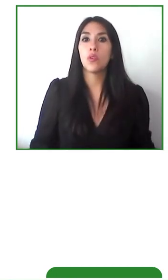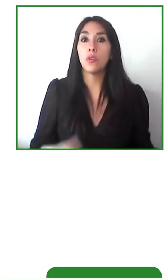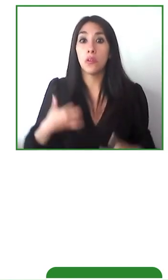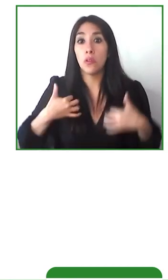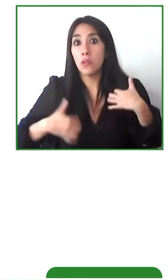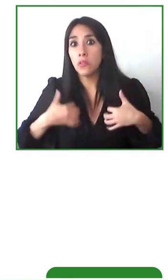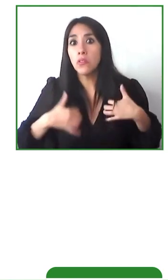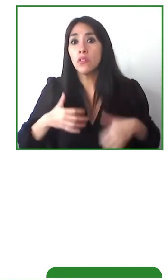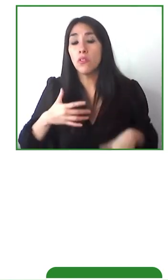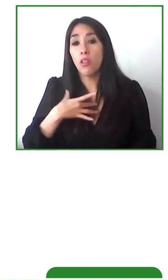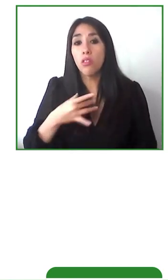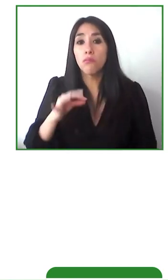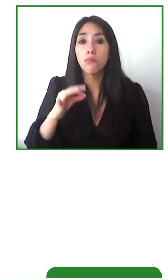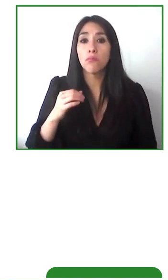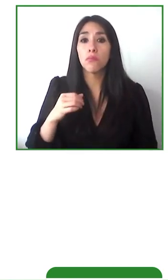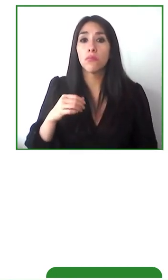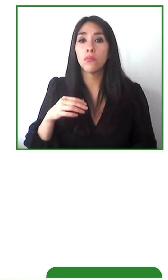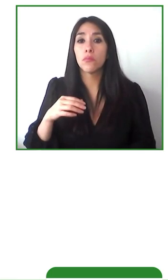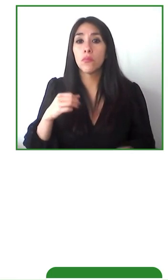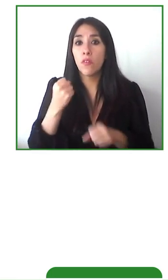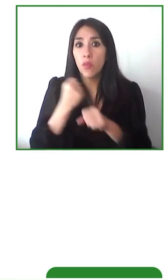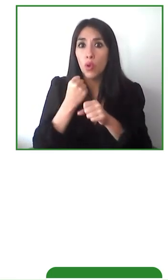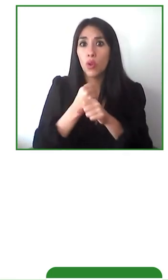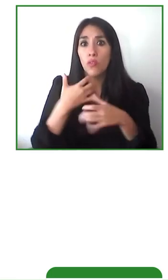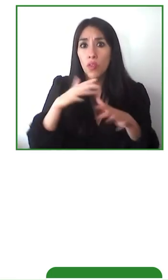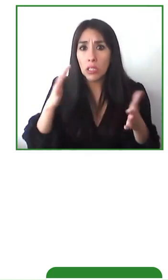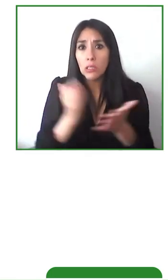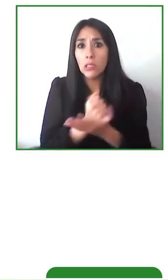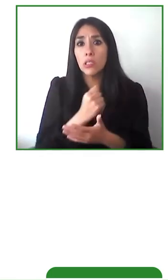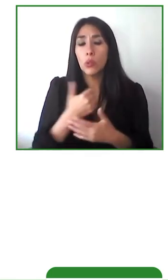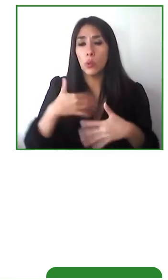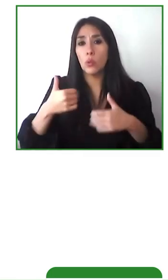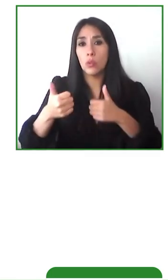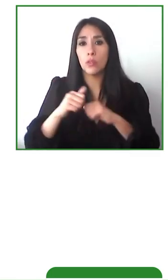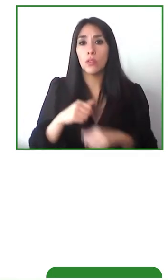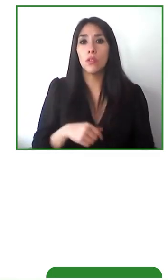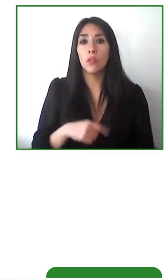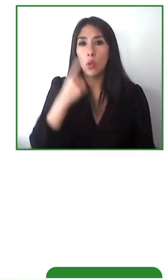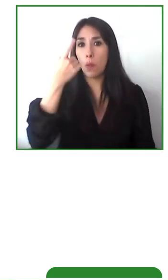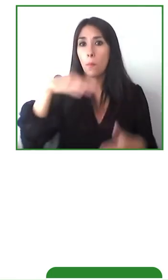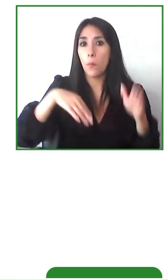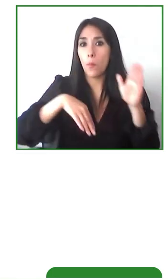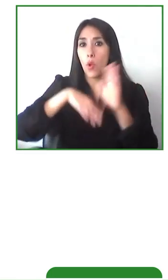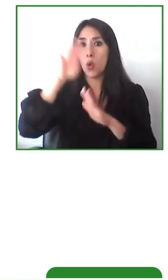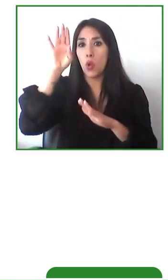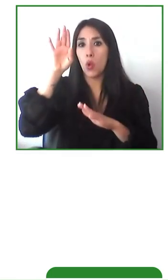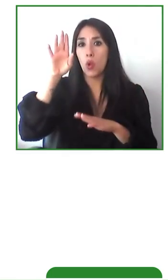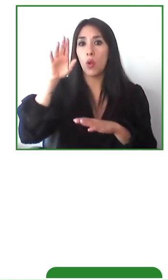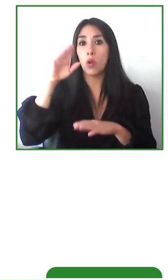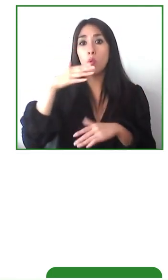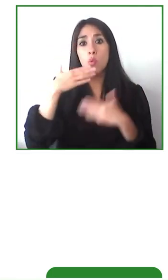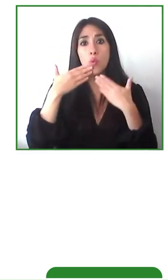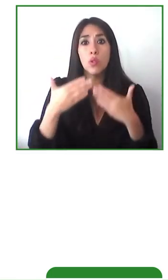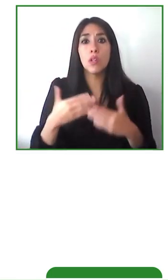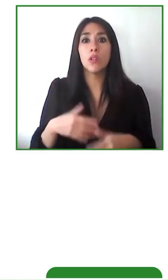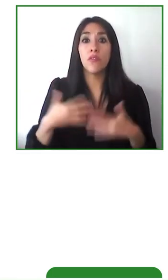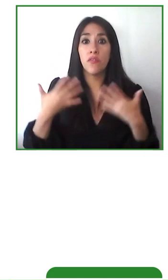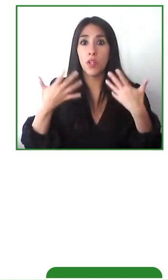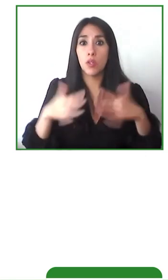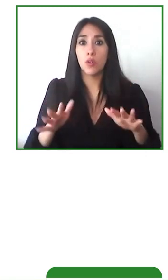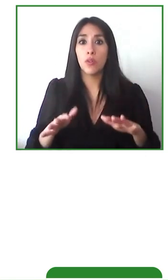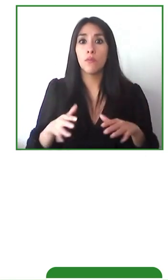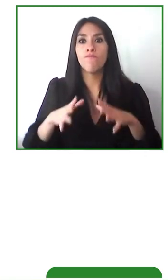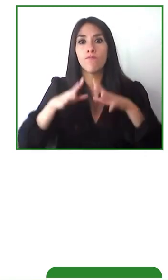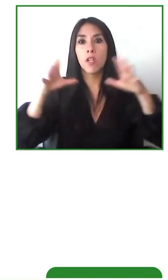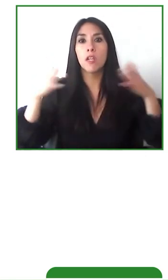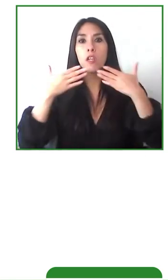esos desafíos. Pero uno de los mayores beneficios que vimos fue que ya gracias a que hicimos estas colaboraciones internacionales con